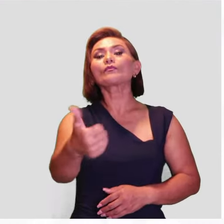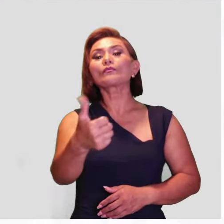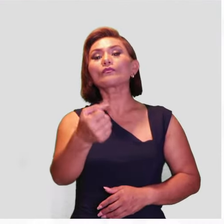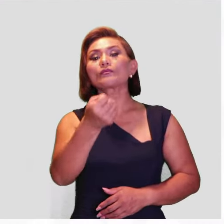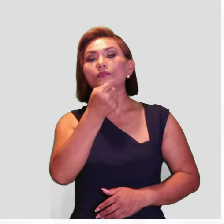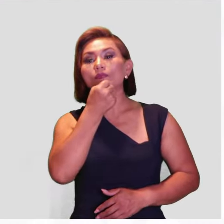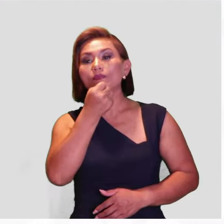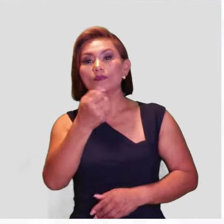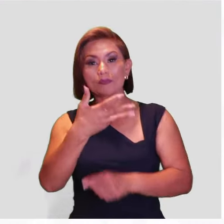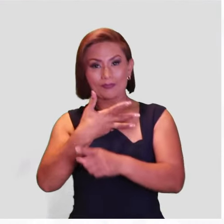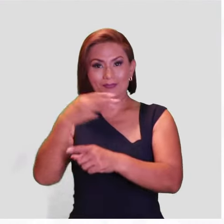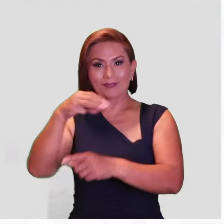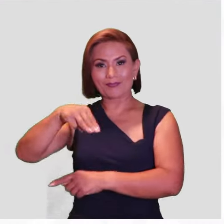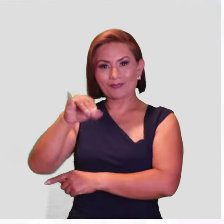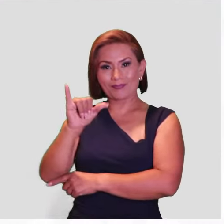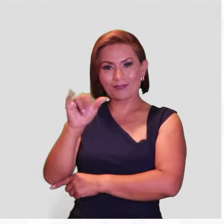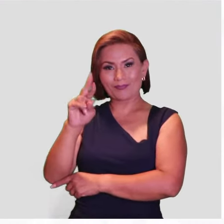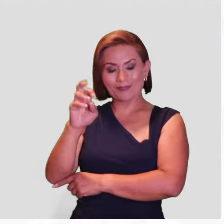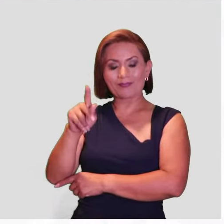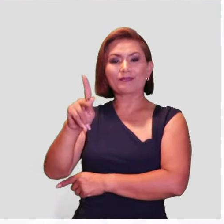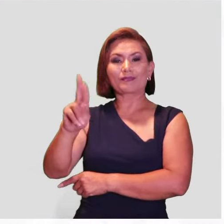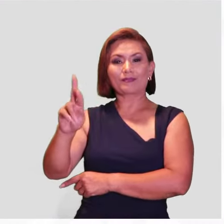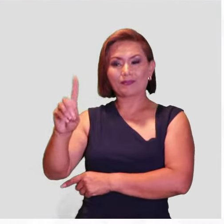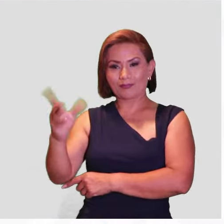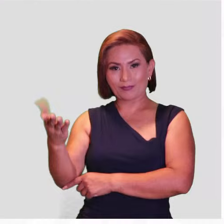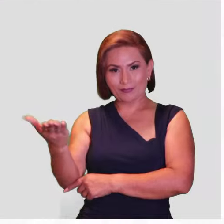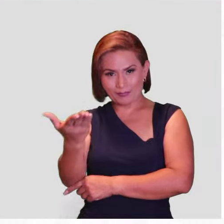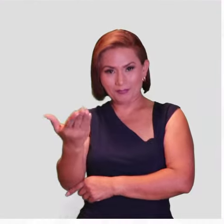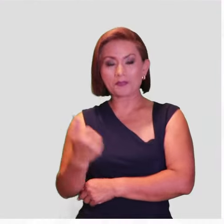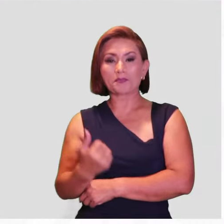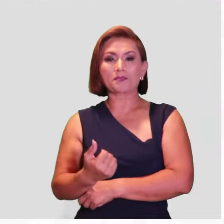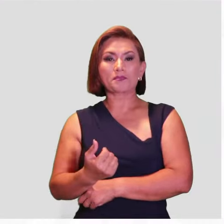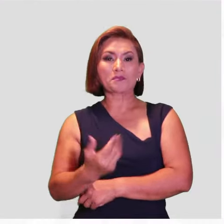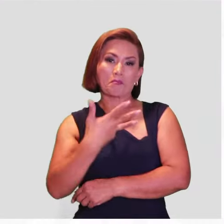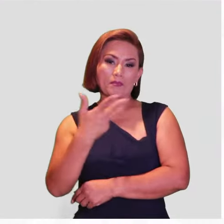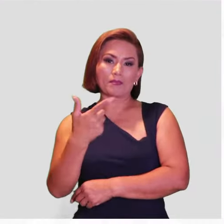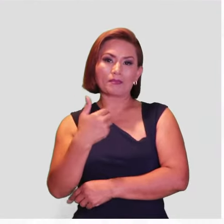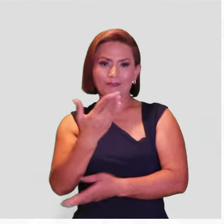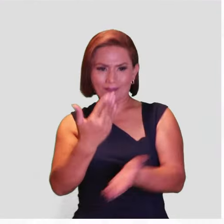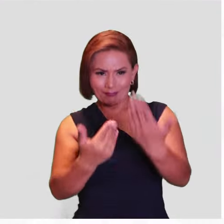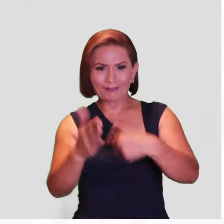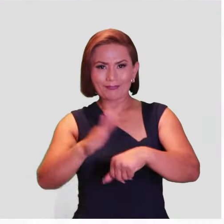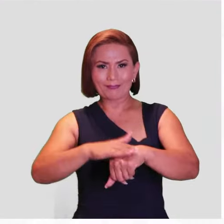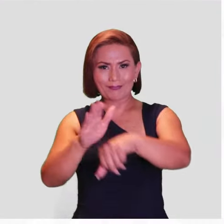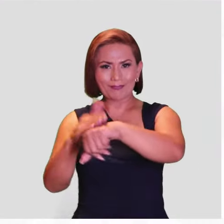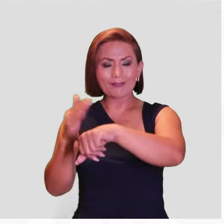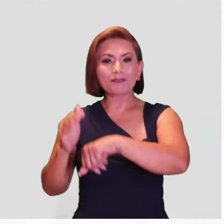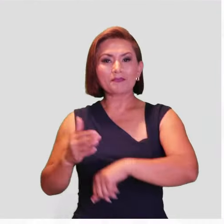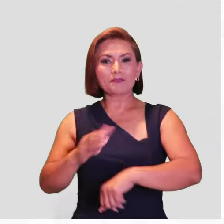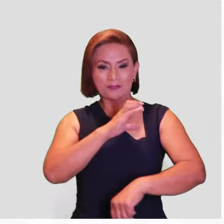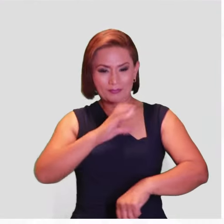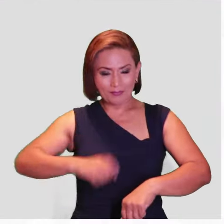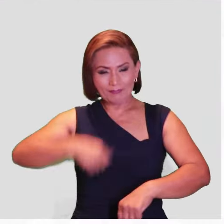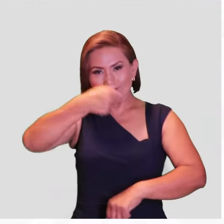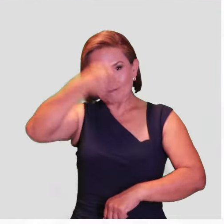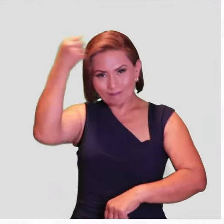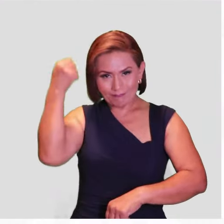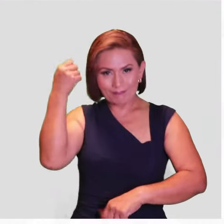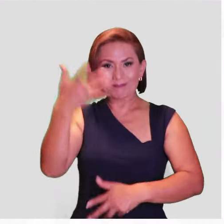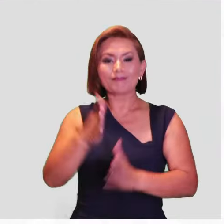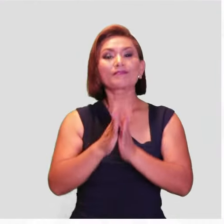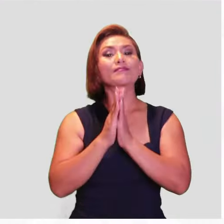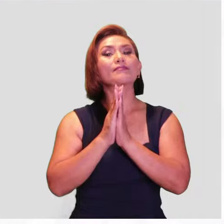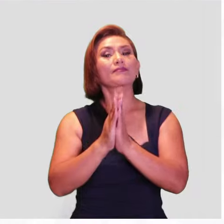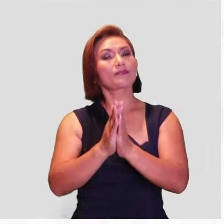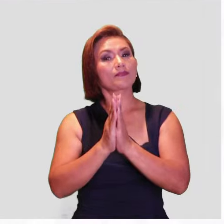candidata Miriam Gómez Anaya del PRD. Y seguimos invitándolos, invitando a todas las candidaturas a que